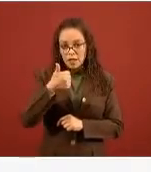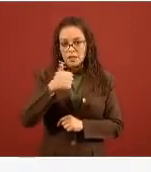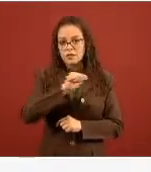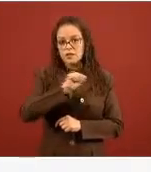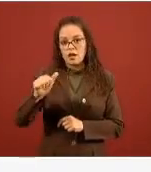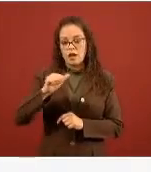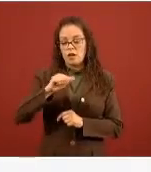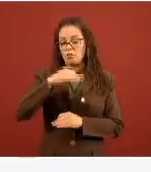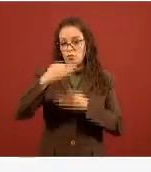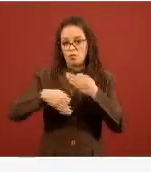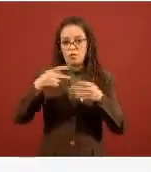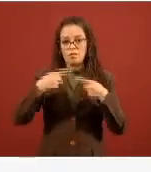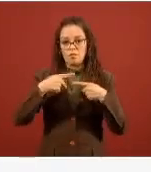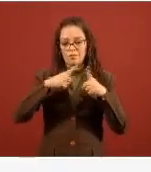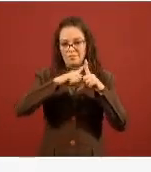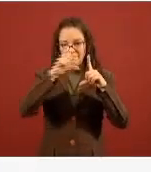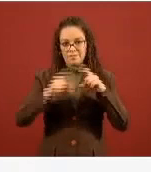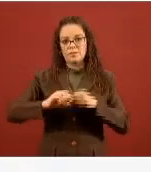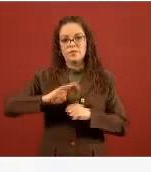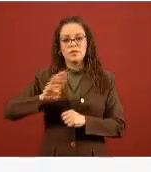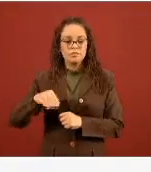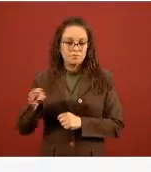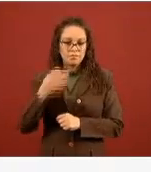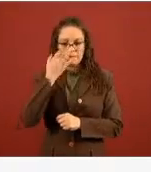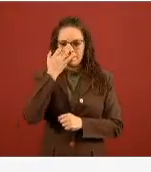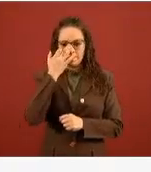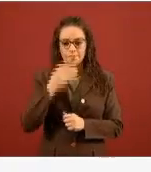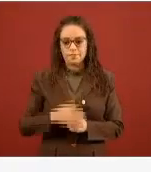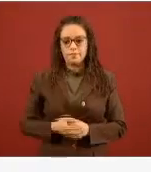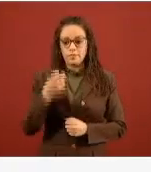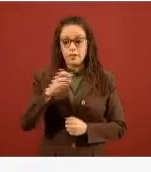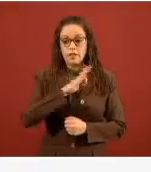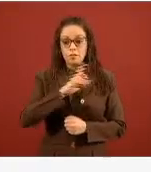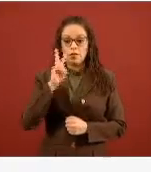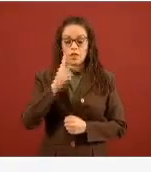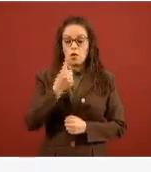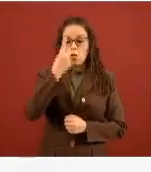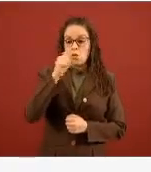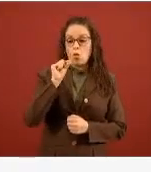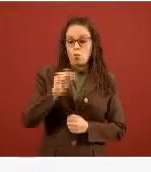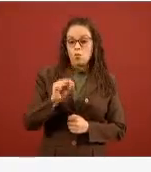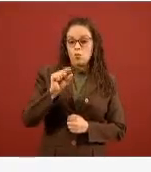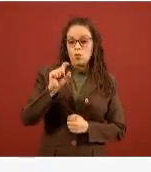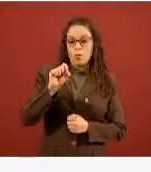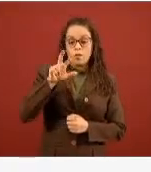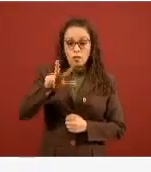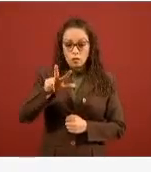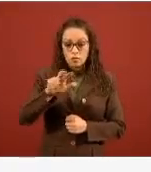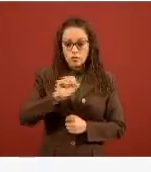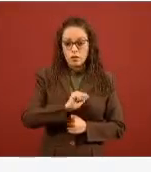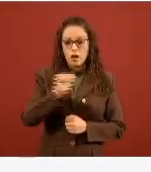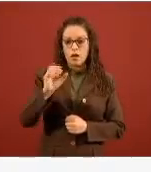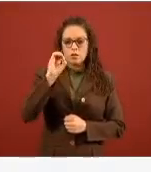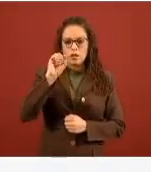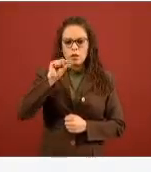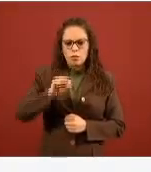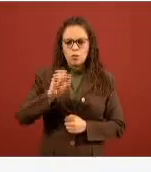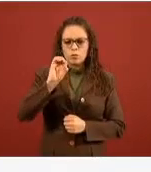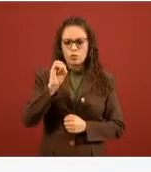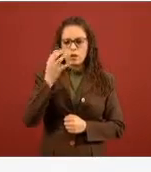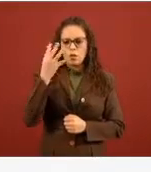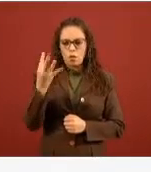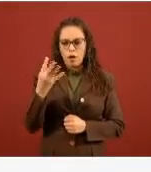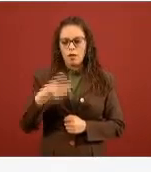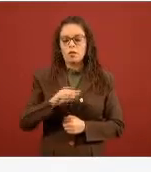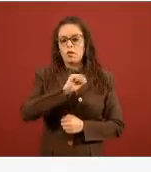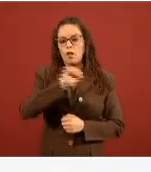todo el país, y vemos también cómo esto se distribuye desde un 1.28 hasta un 0.04 para